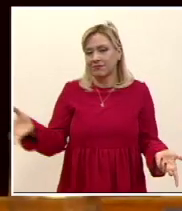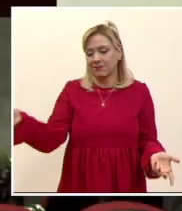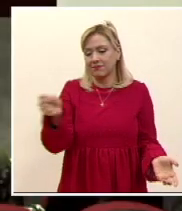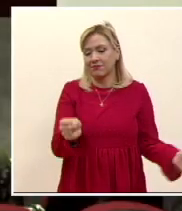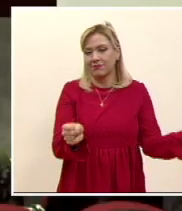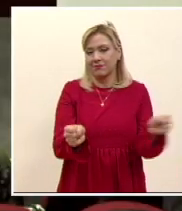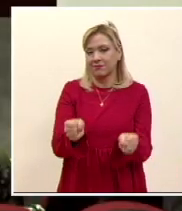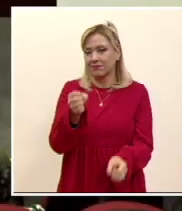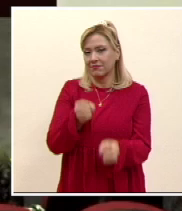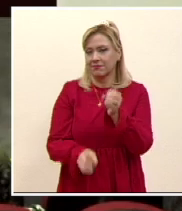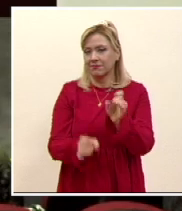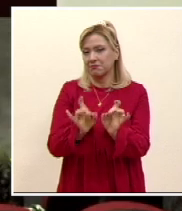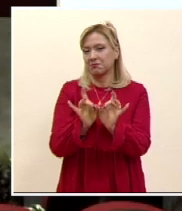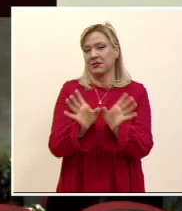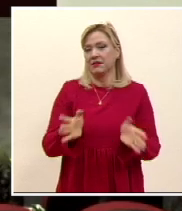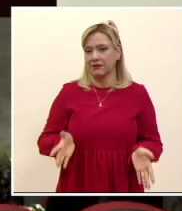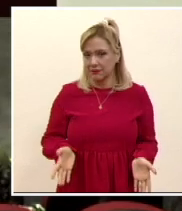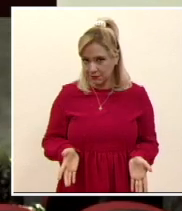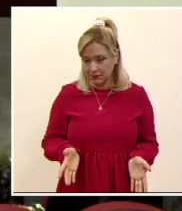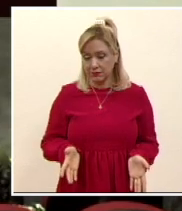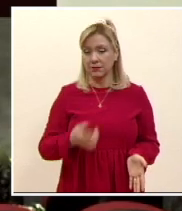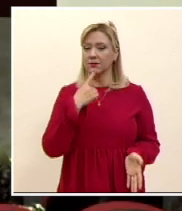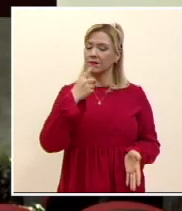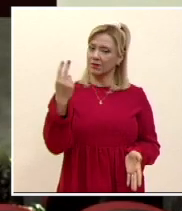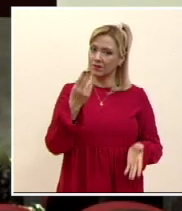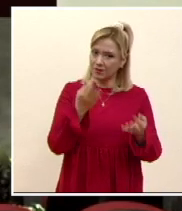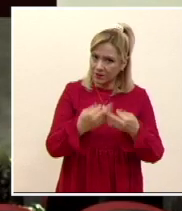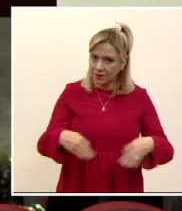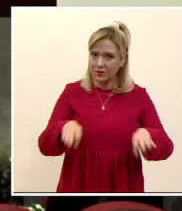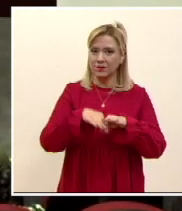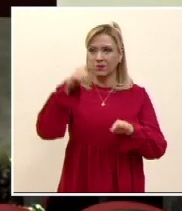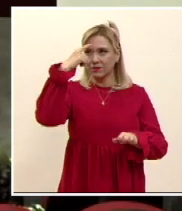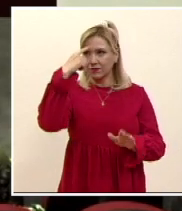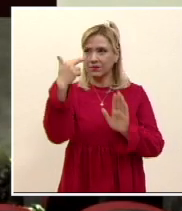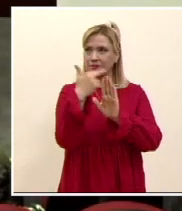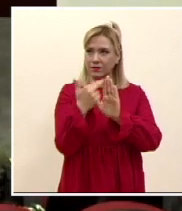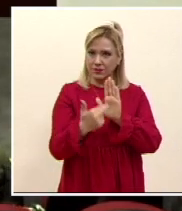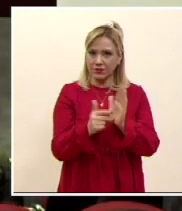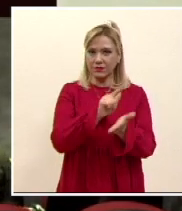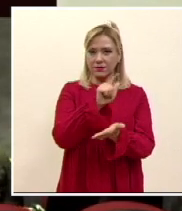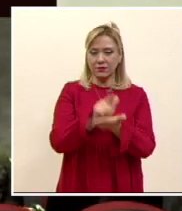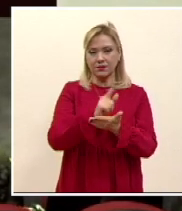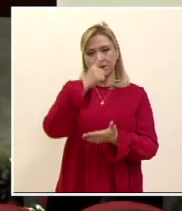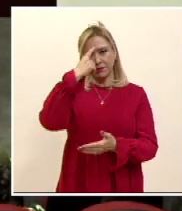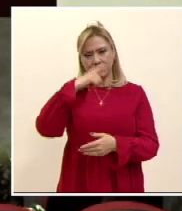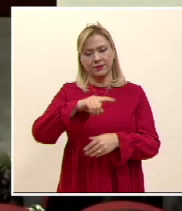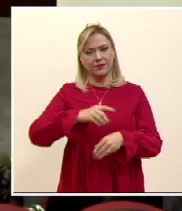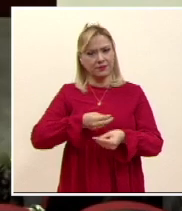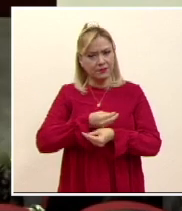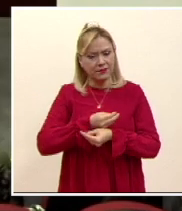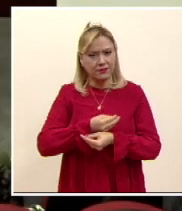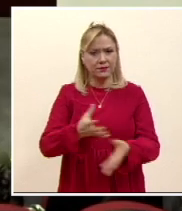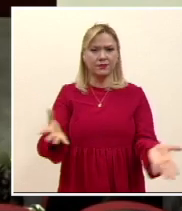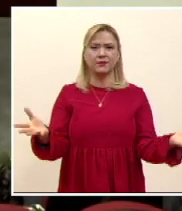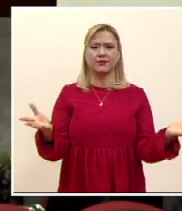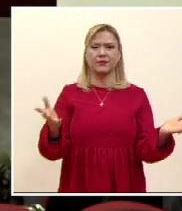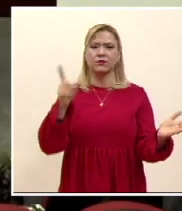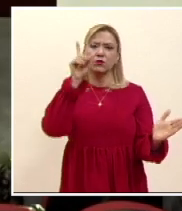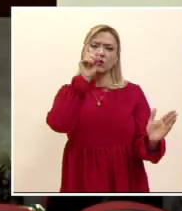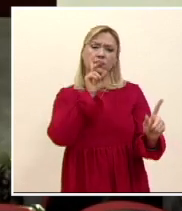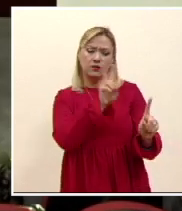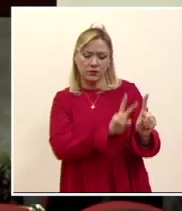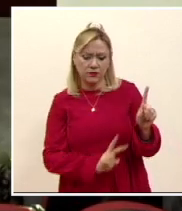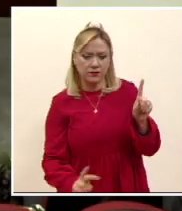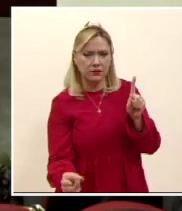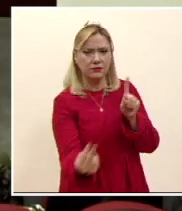judicial. Además, dijo, es indispensable impulsar políticas públicas que permitan transversalizar la perspectiva de género.